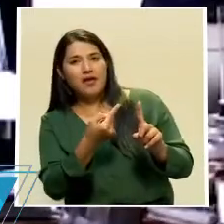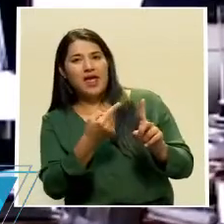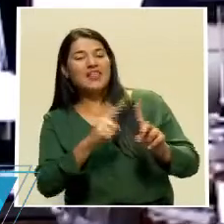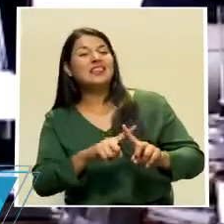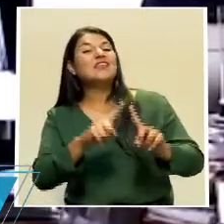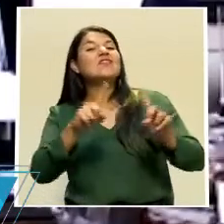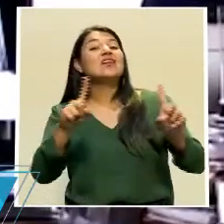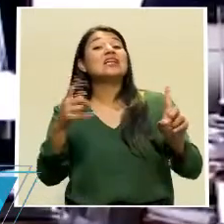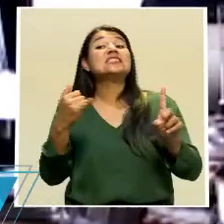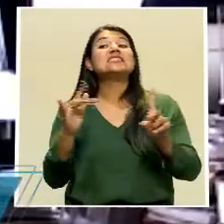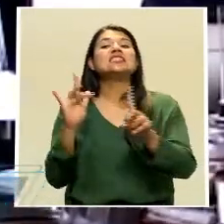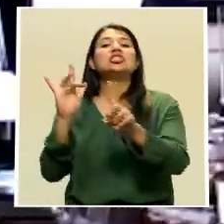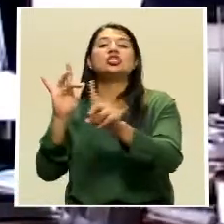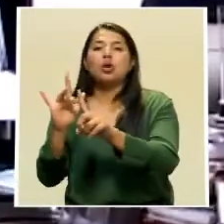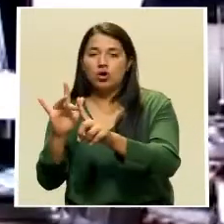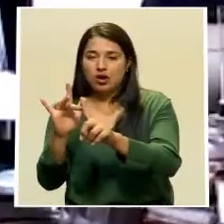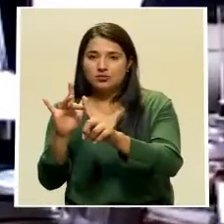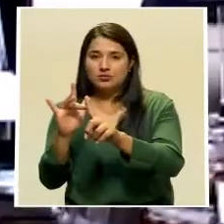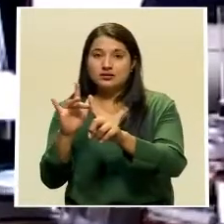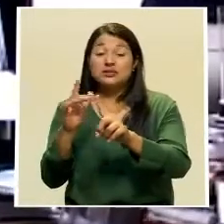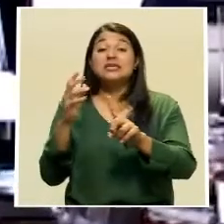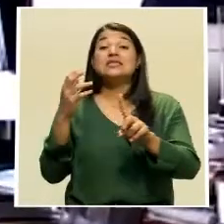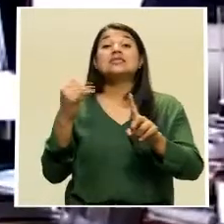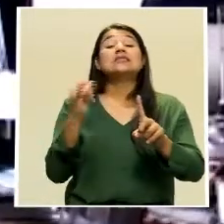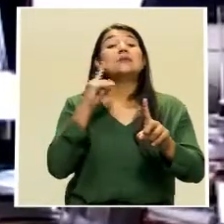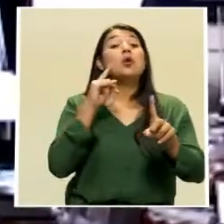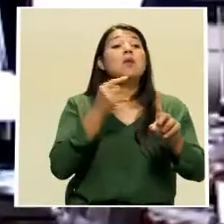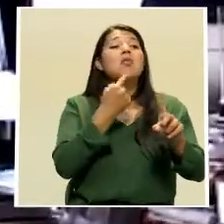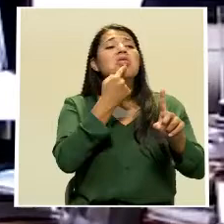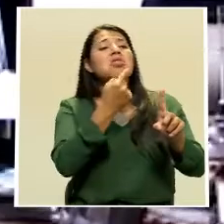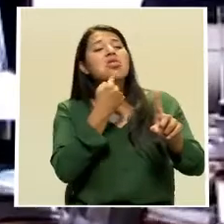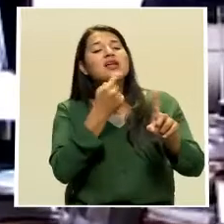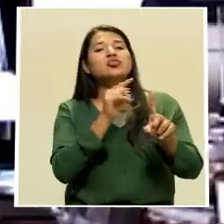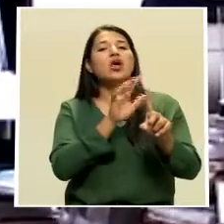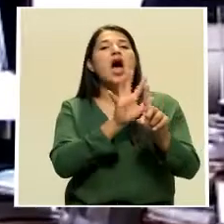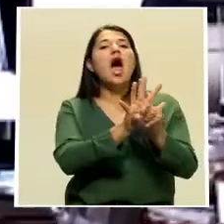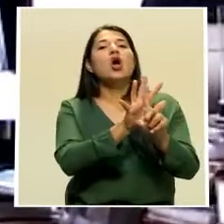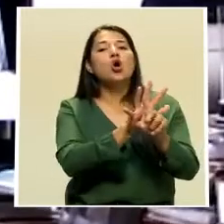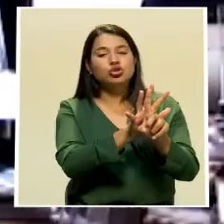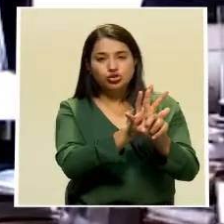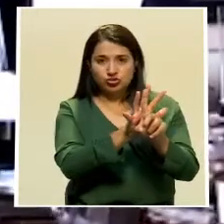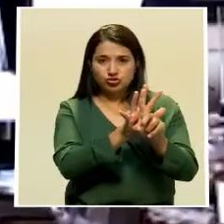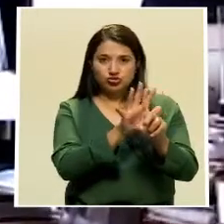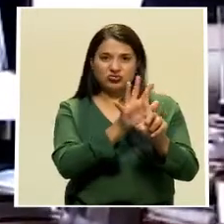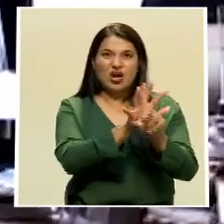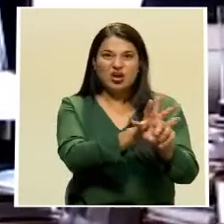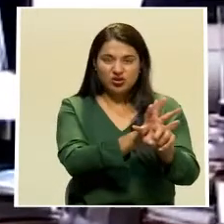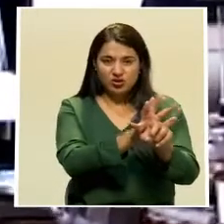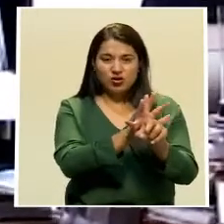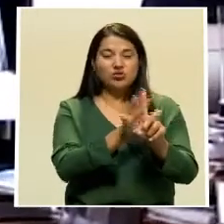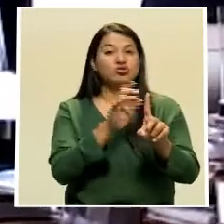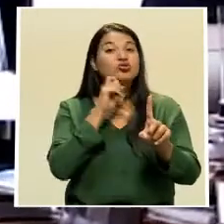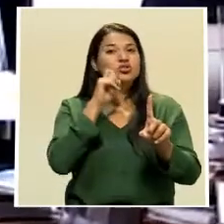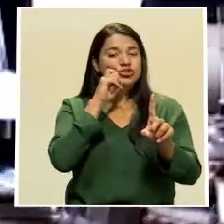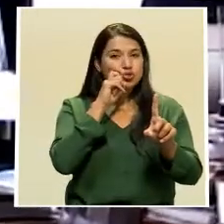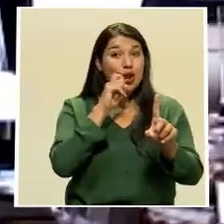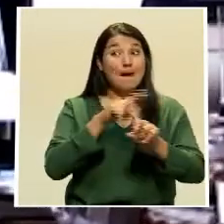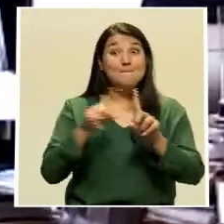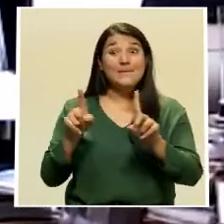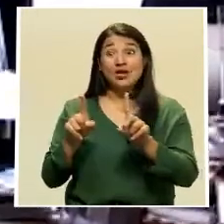ese caso se incurre entonces en abuso sexual y es un delito con una pena mucho más grave porque el acoso